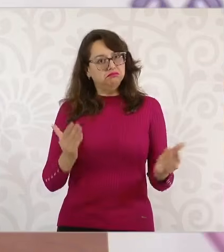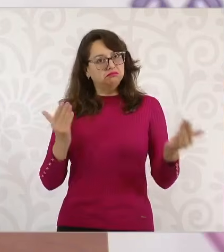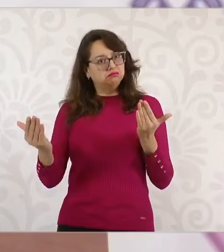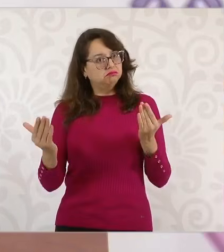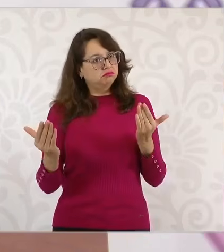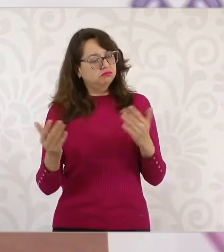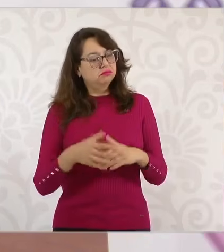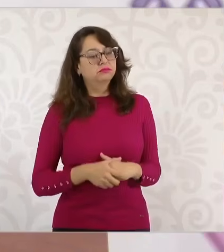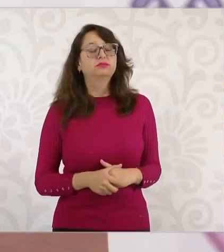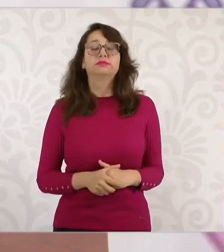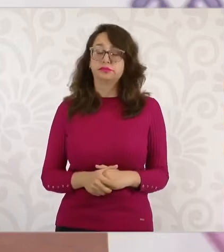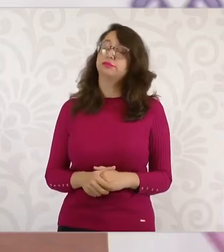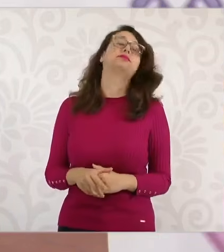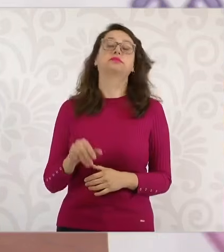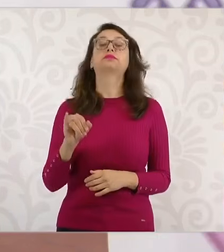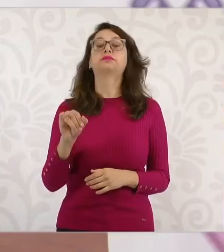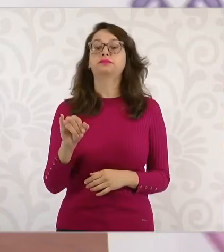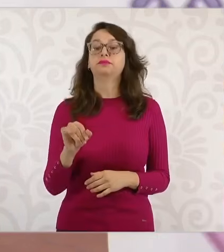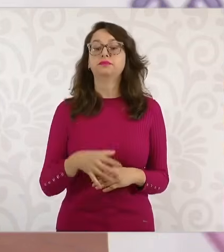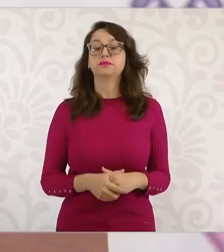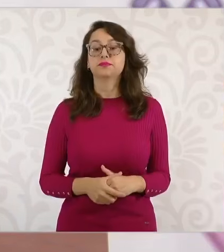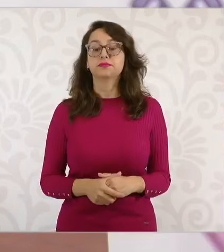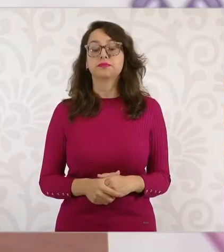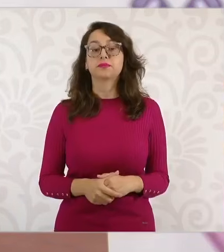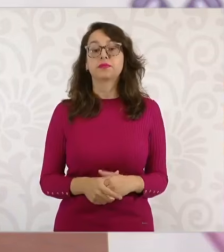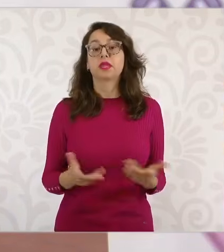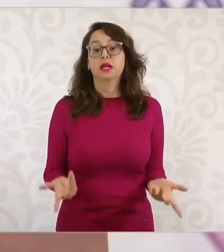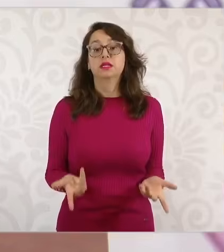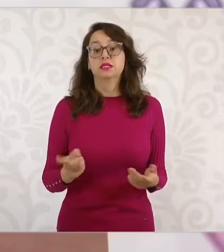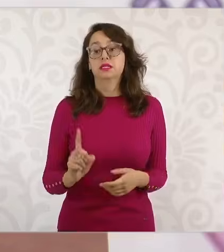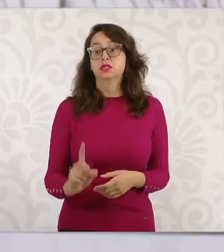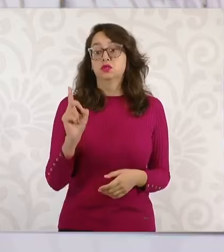digamos el momento muy complejo, muy difícil, muy triste fue el